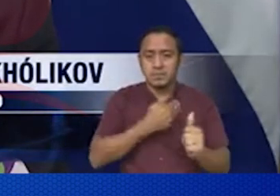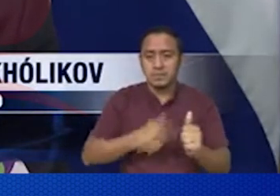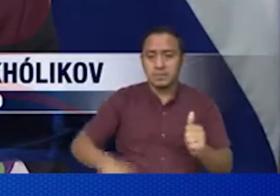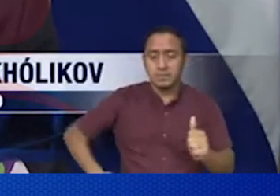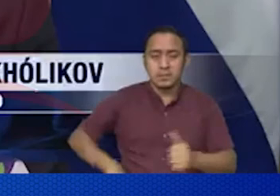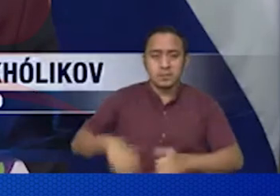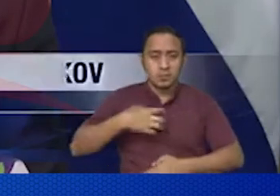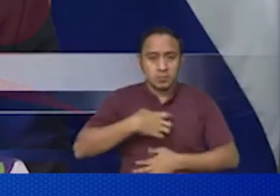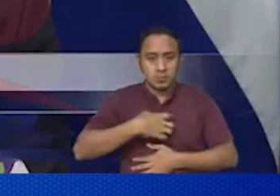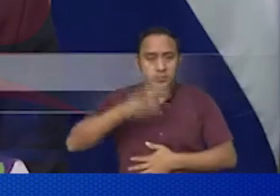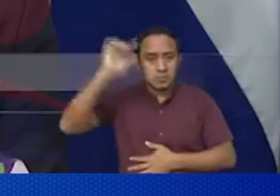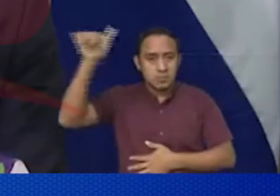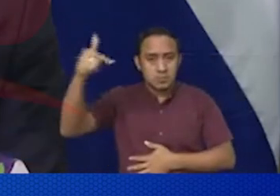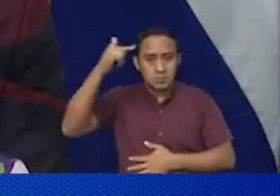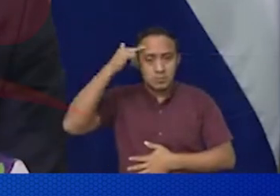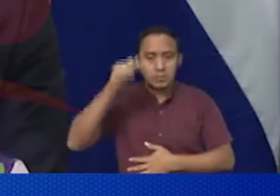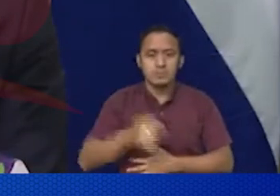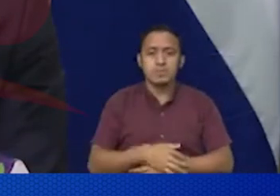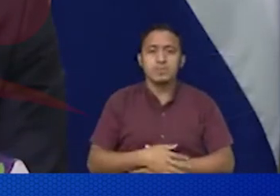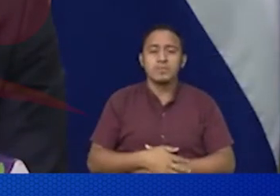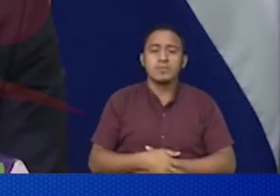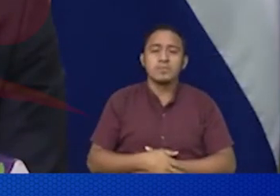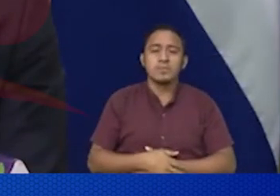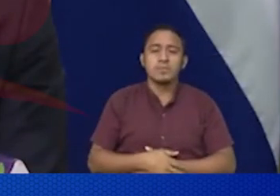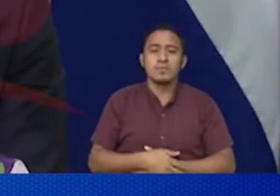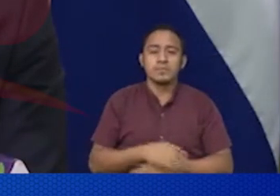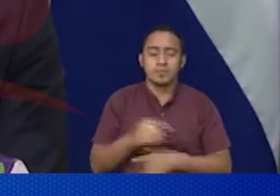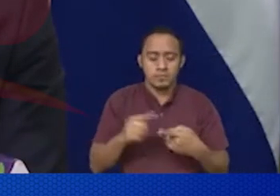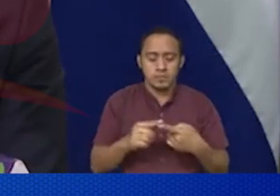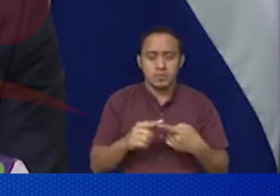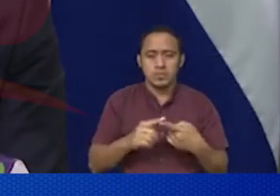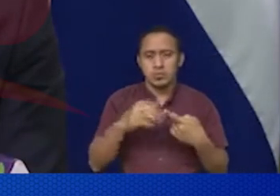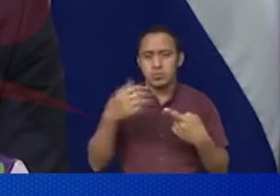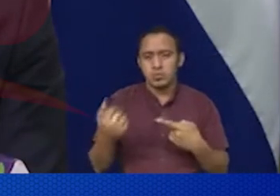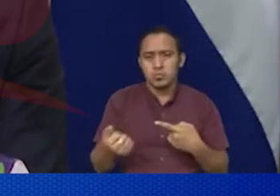nuestro gobierno, señor Borisov, y de